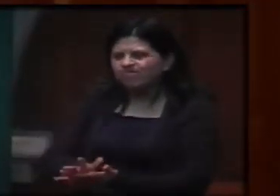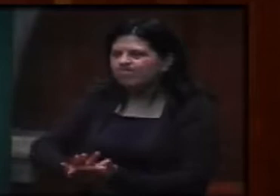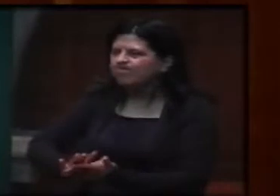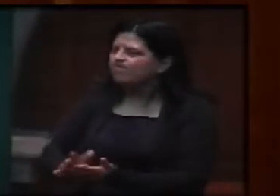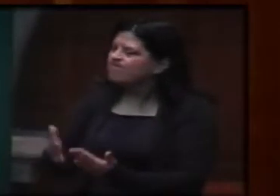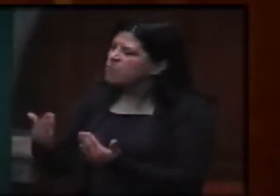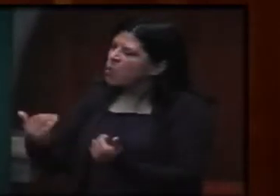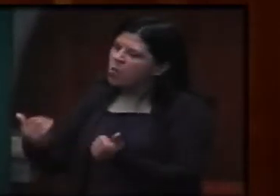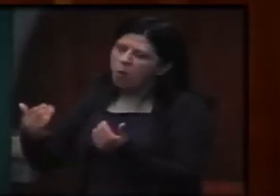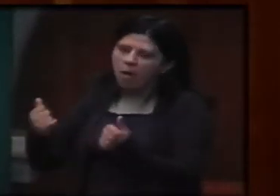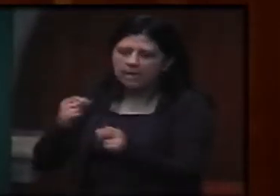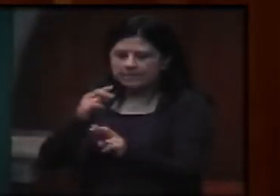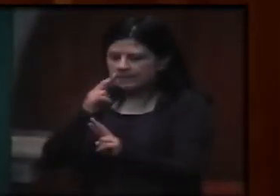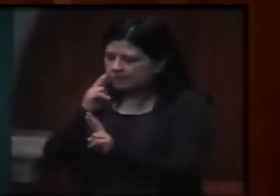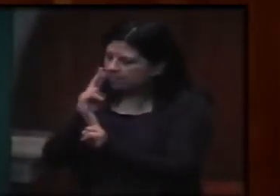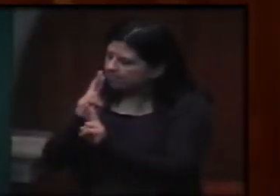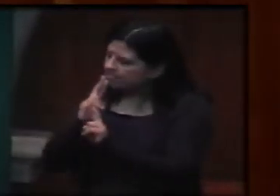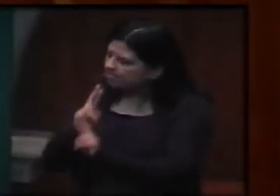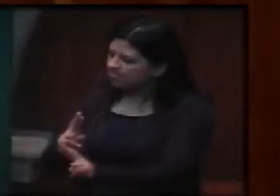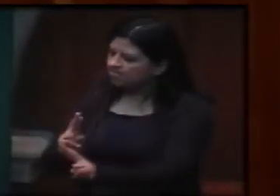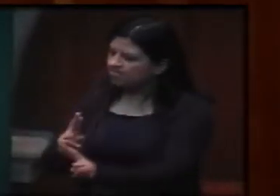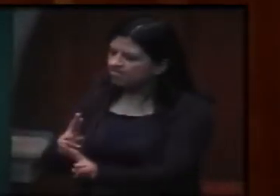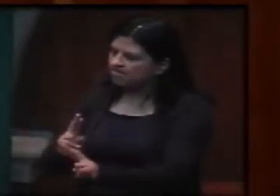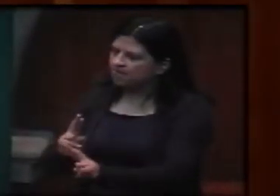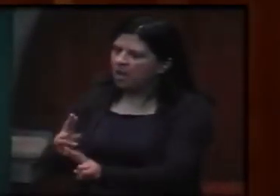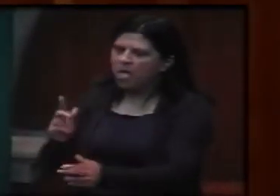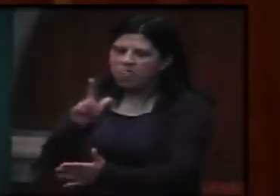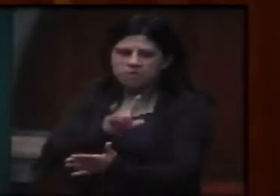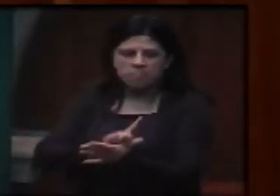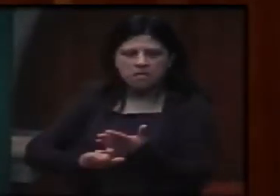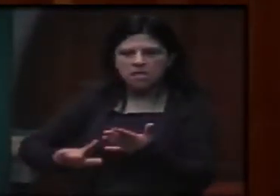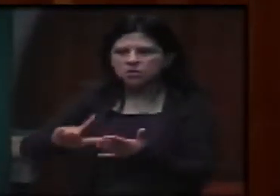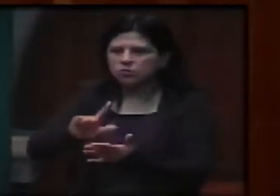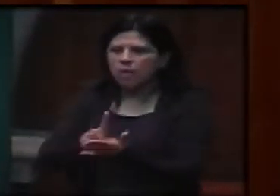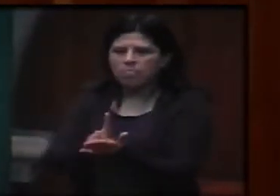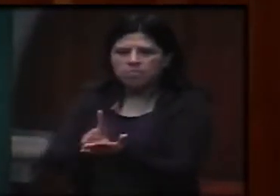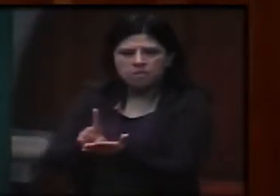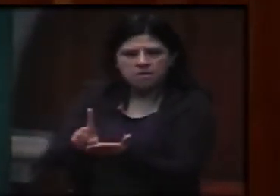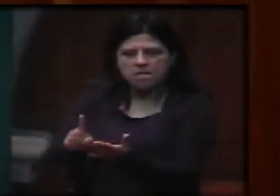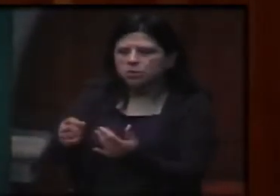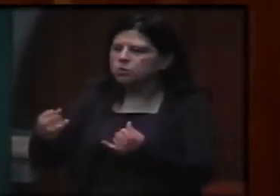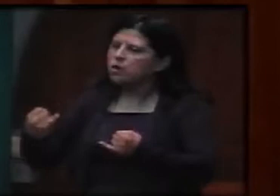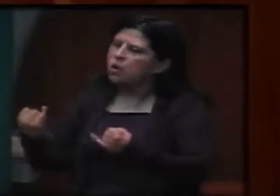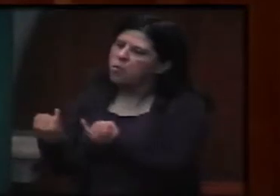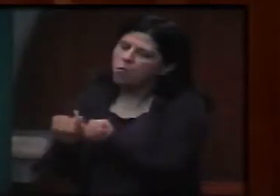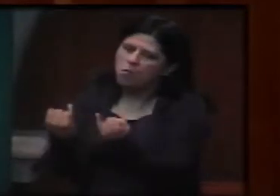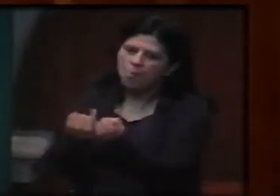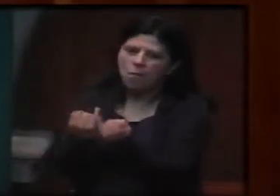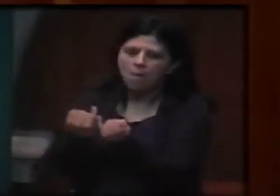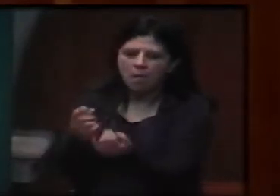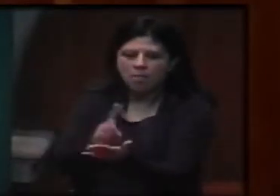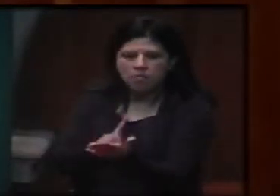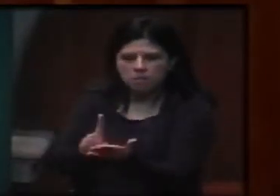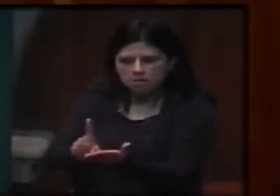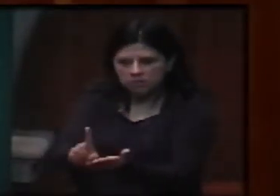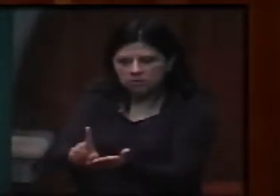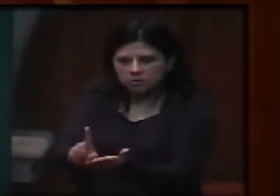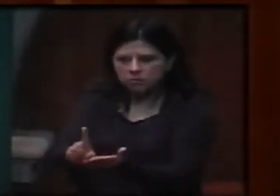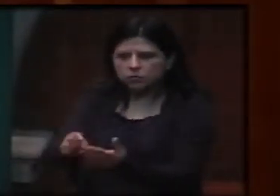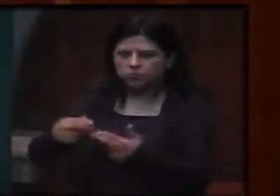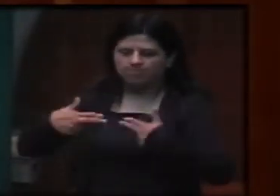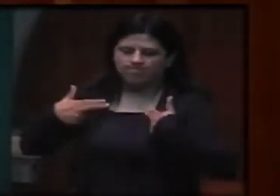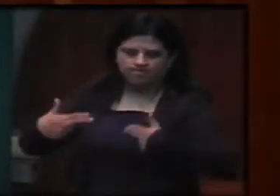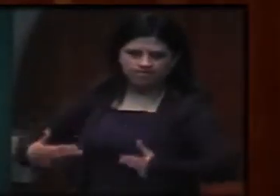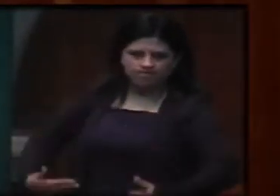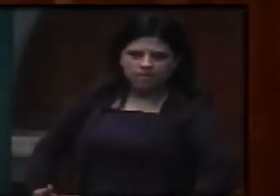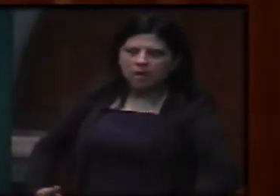el reconocimiento, goce o ejercicio en igualdad de condiciones de todos los derechos humanos